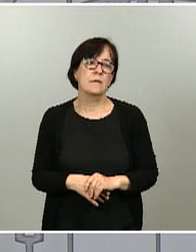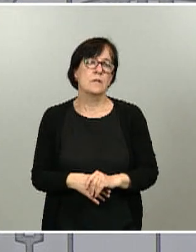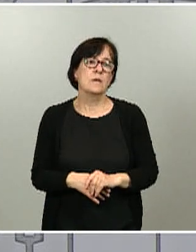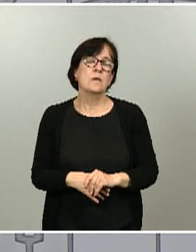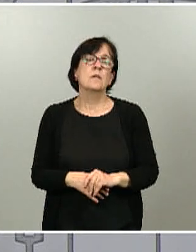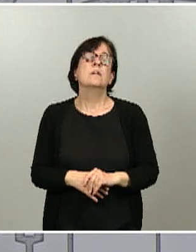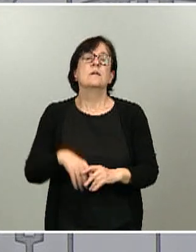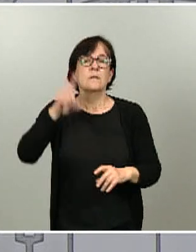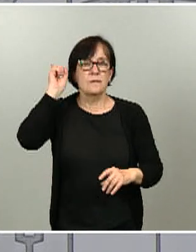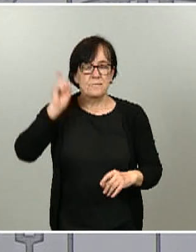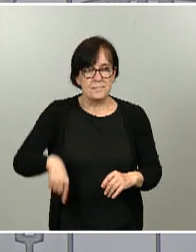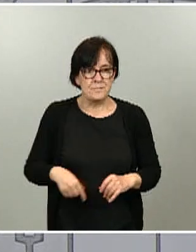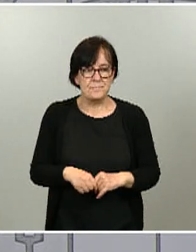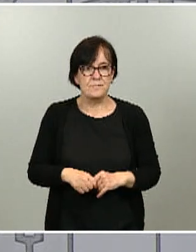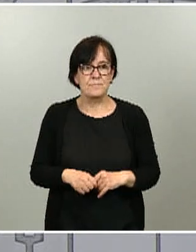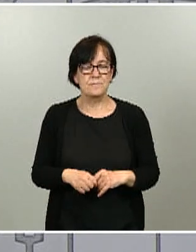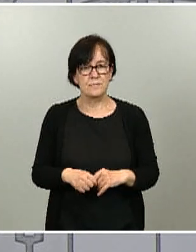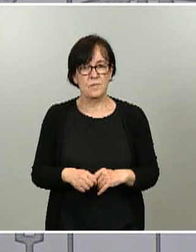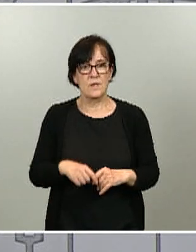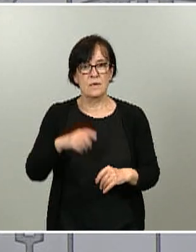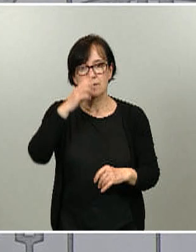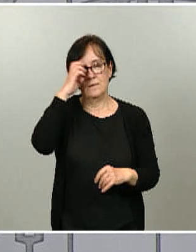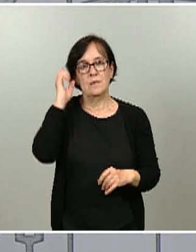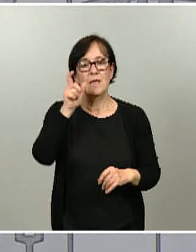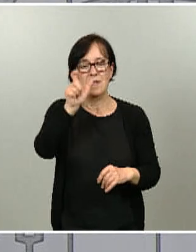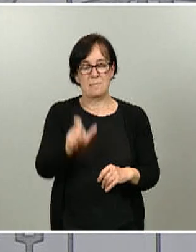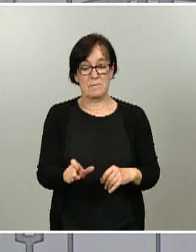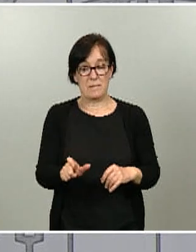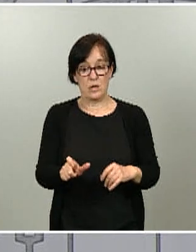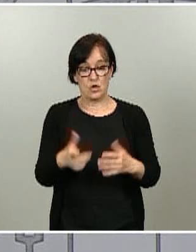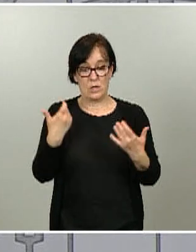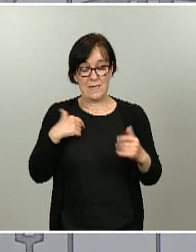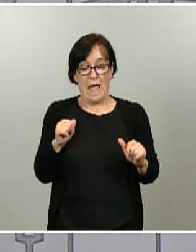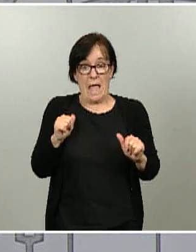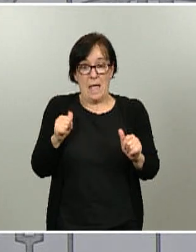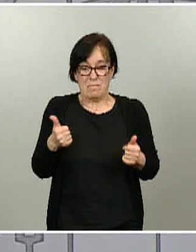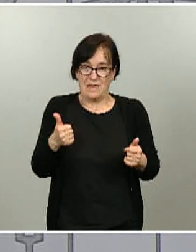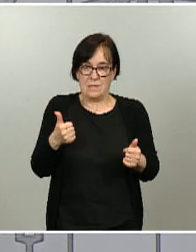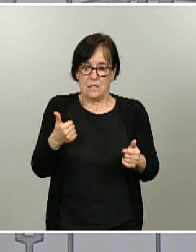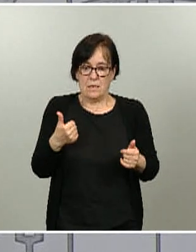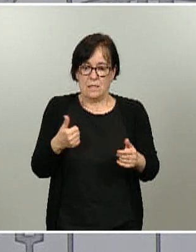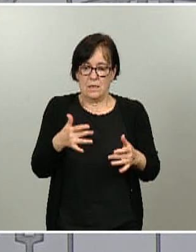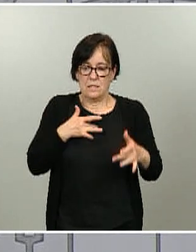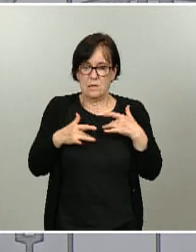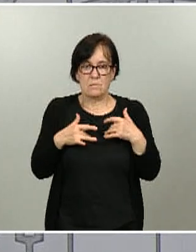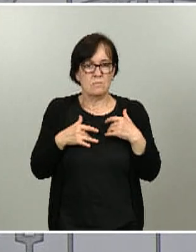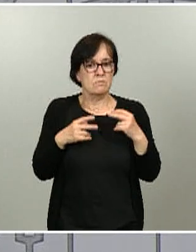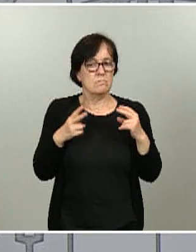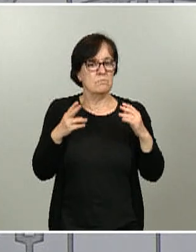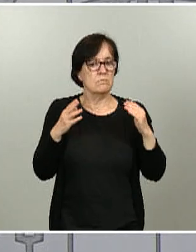sabemos que las personas, una vez que inician síntomas, se aíslan en un plazo de 48 horas.